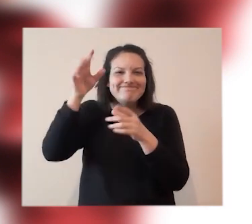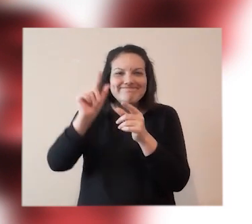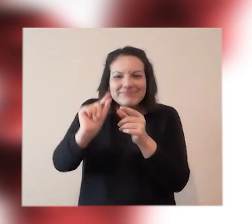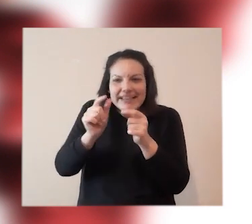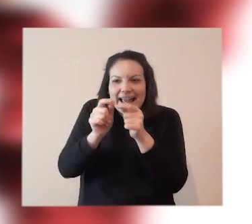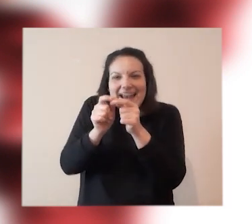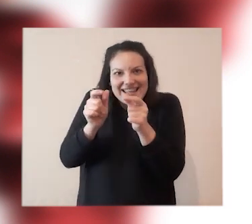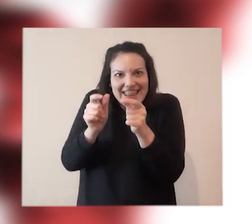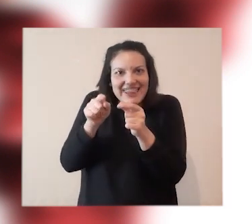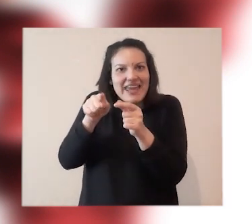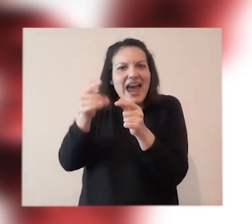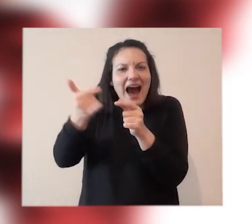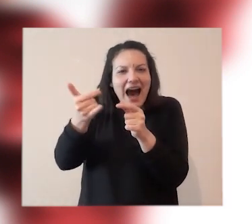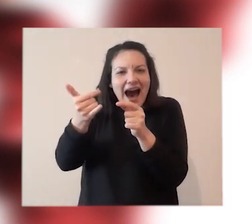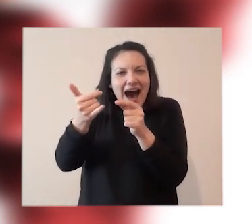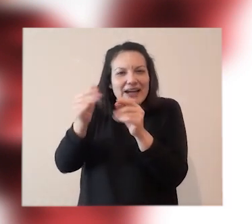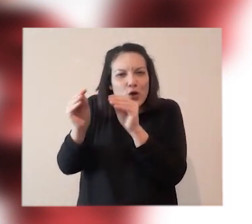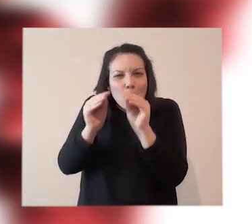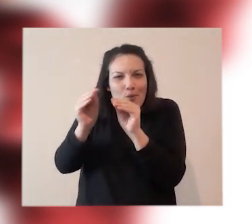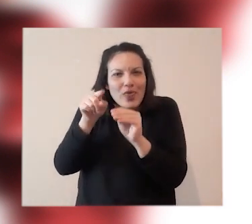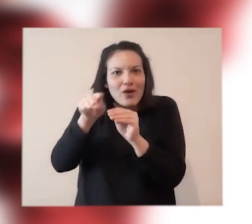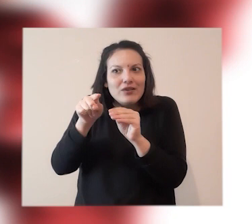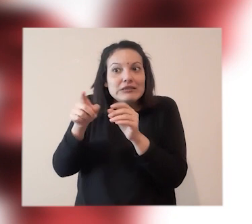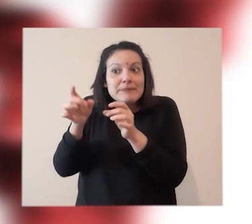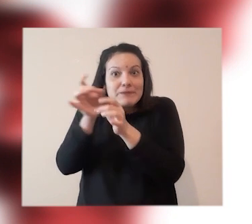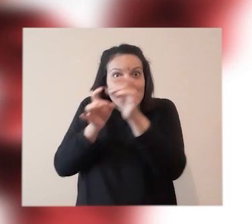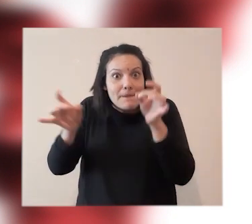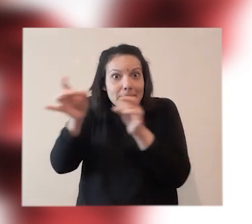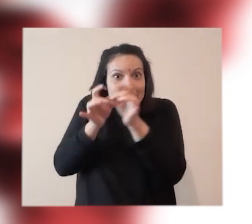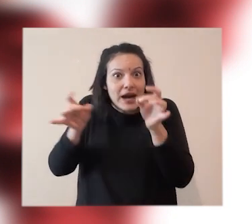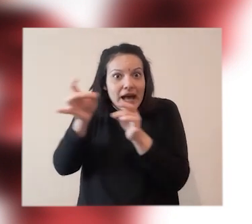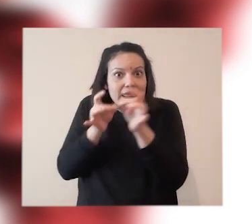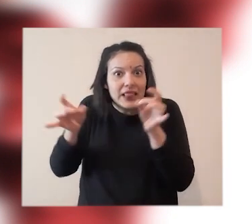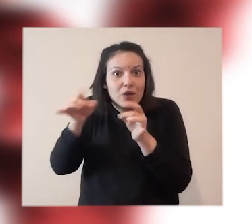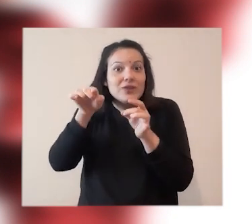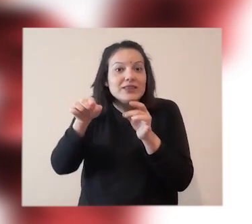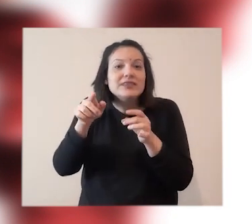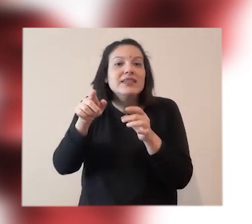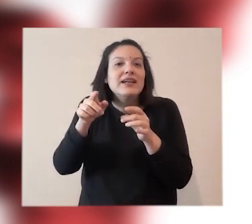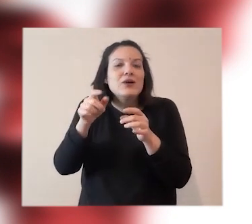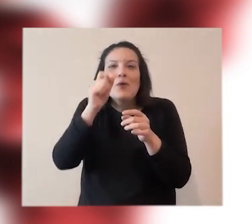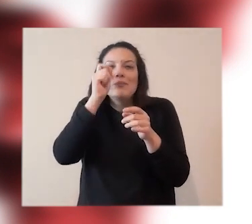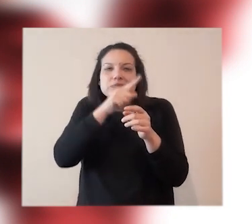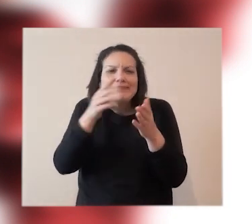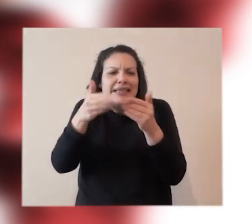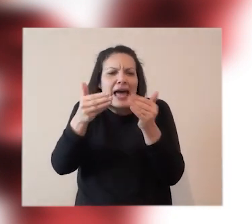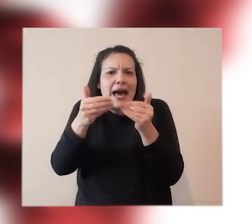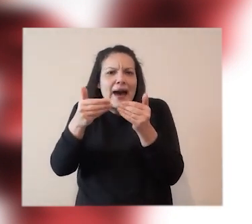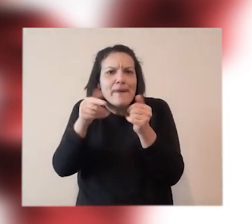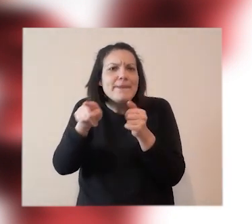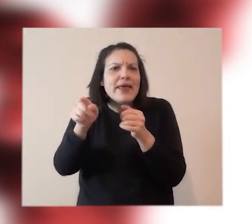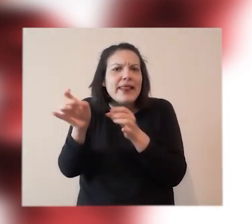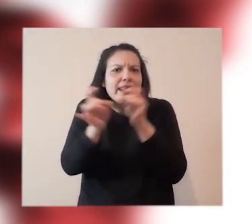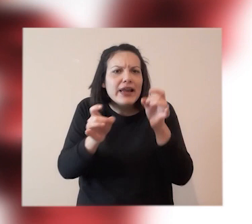que contienen, digamos, un ambiente húmedo. Esas partículas son las que básicamente se depositan de manera muy rápida en